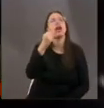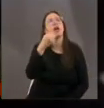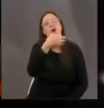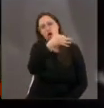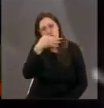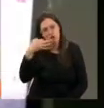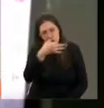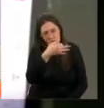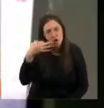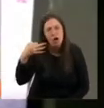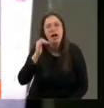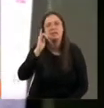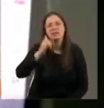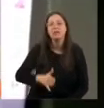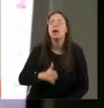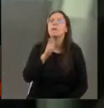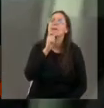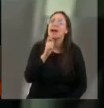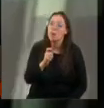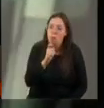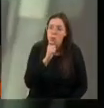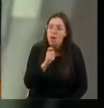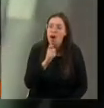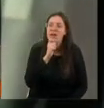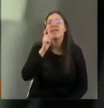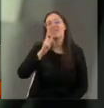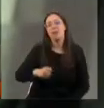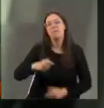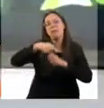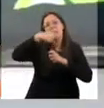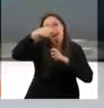incautó marihuana y algunos chasques de pasta base,